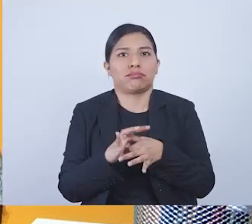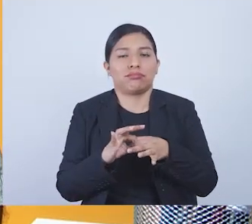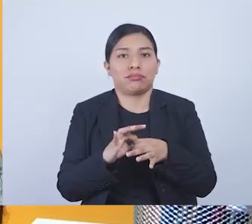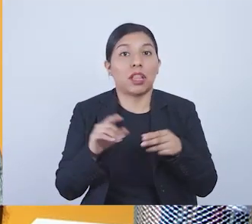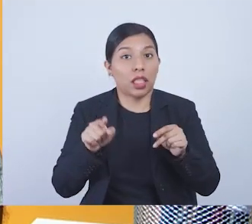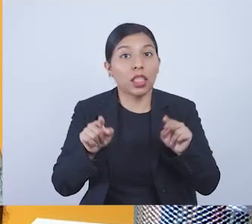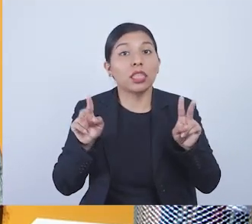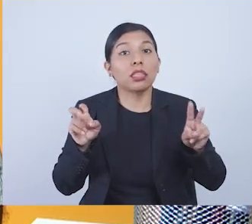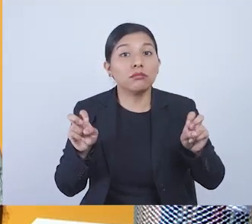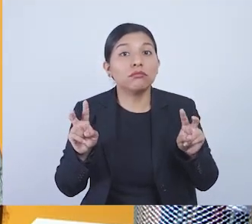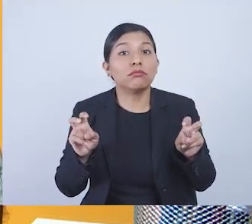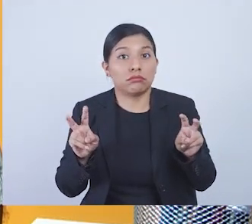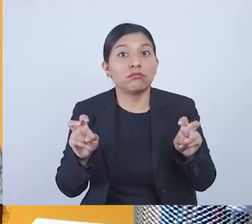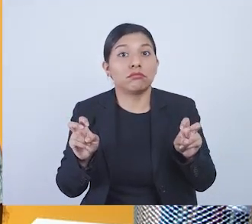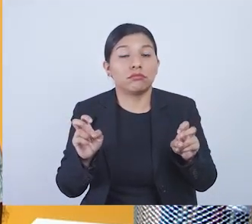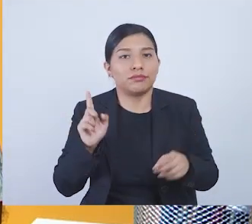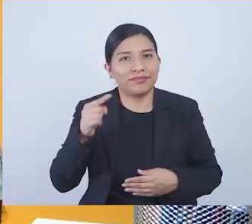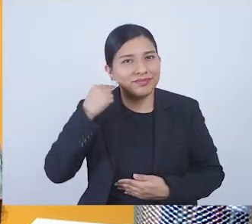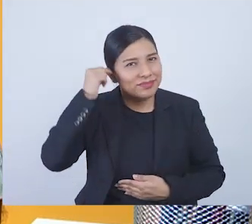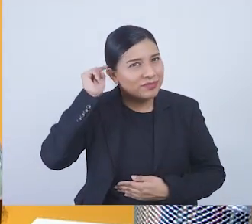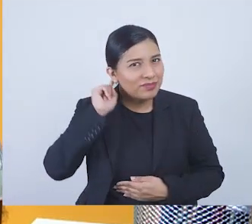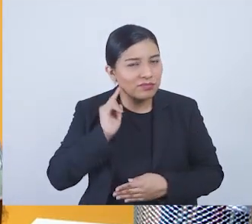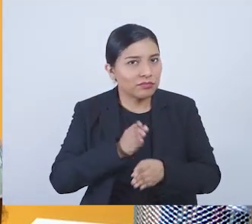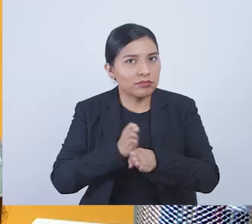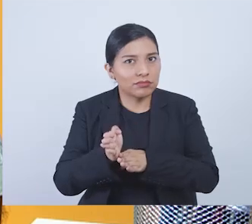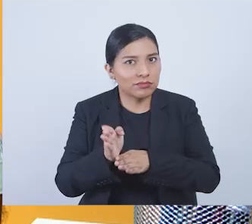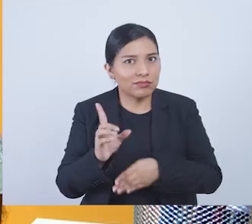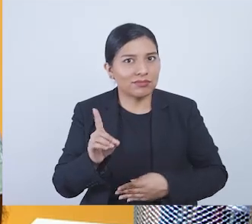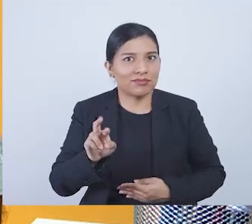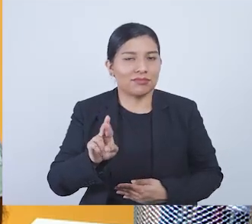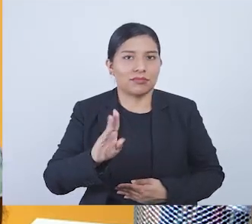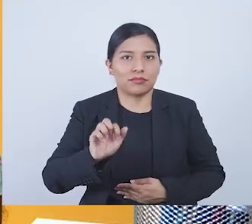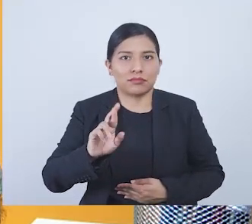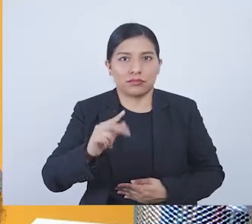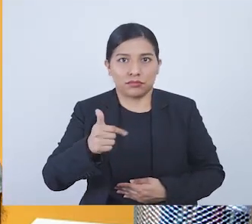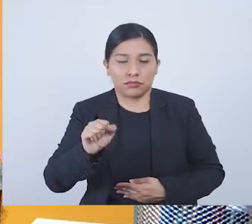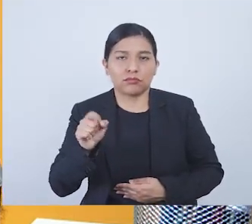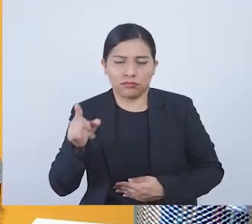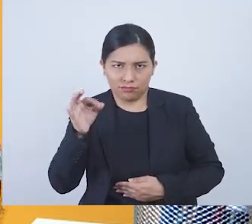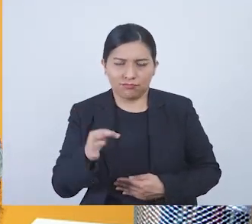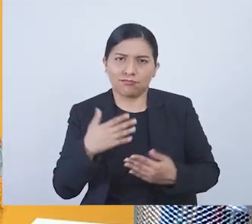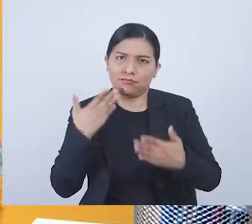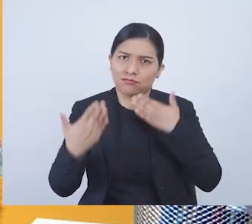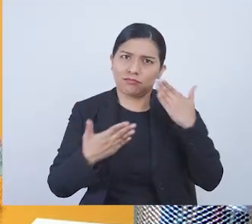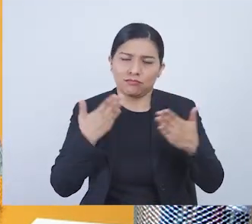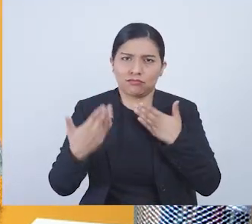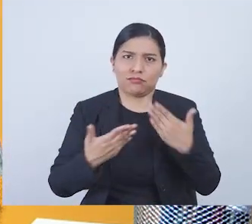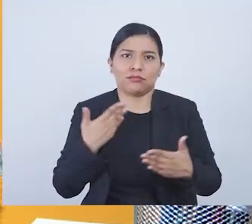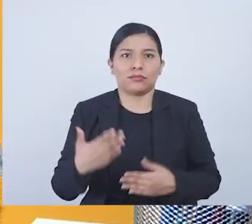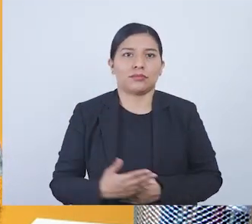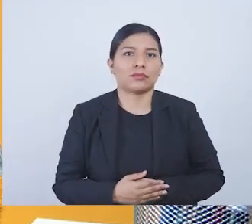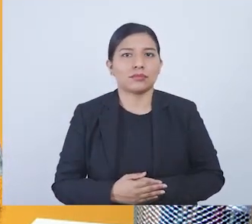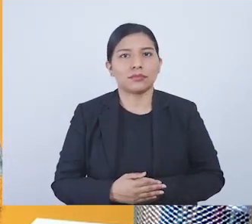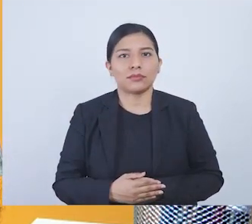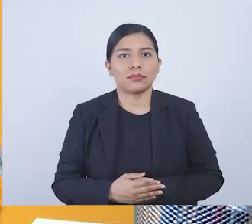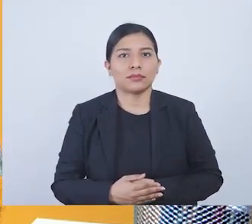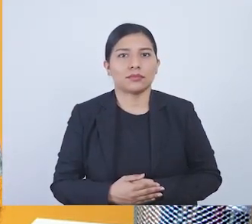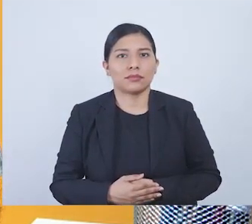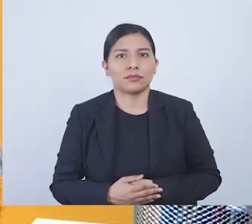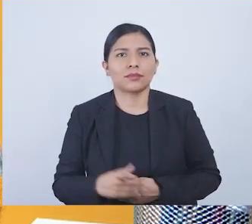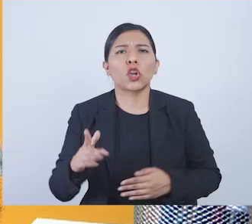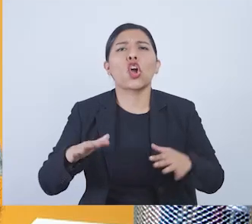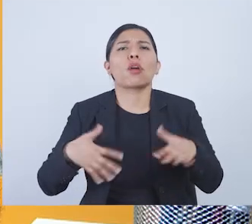tema que el doctor Vargas nos debe de ayudar en el sentido de que cómo